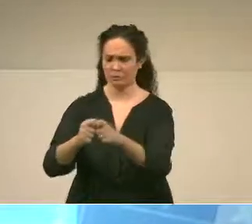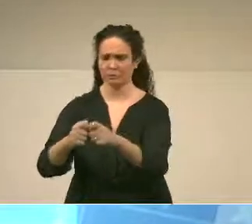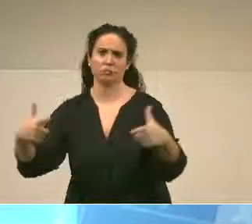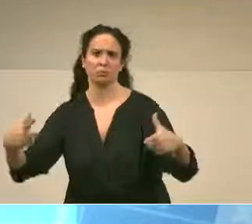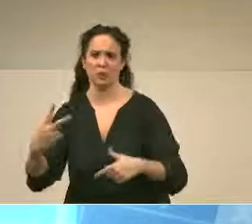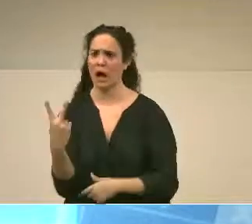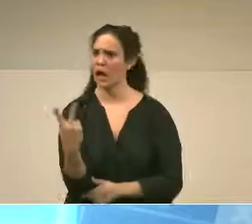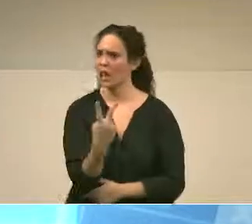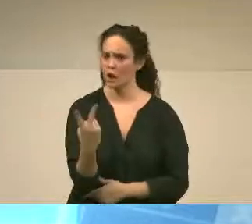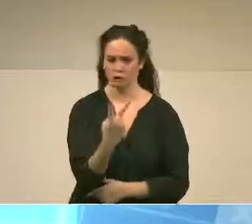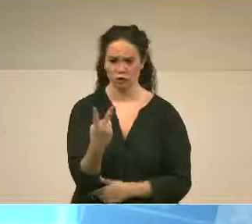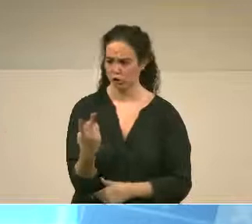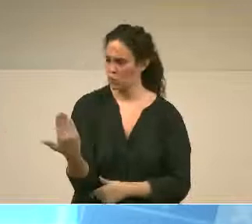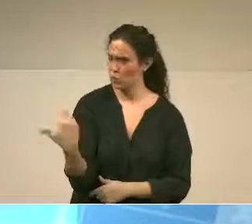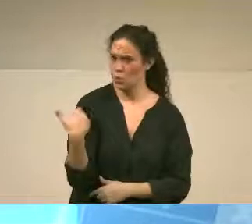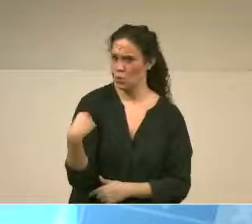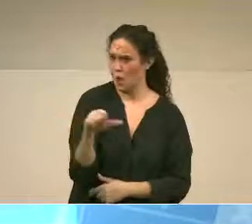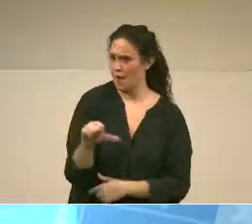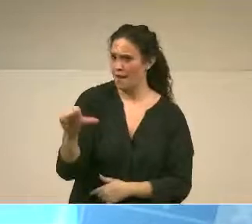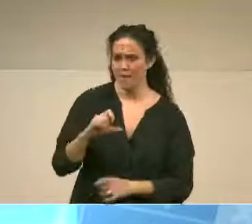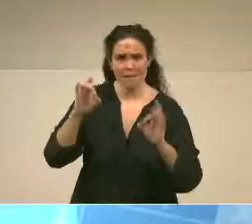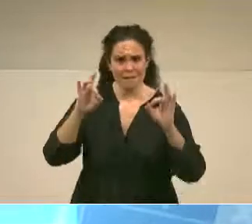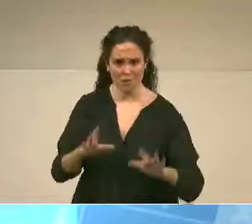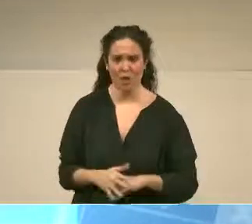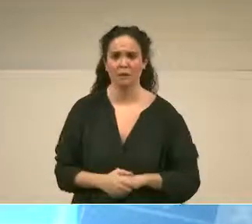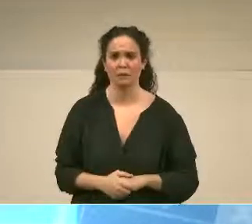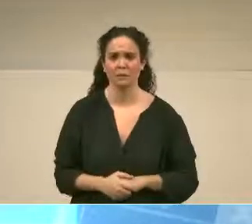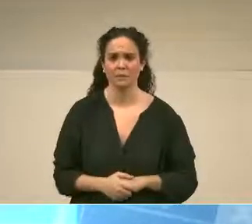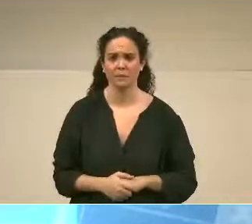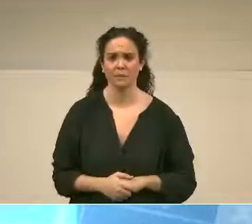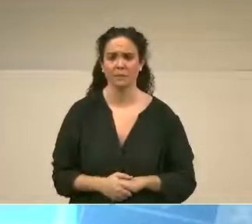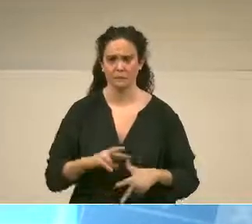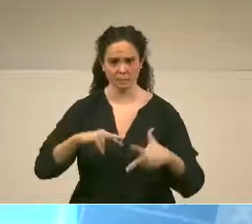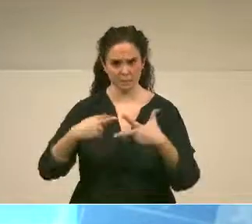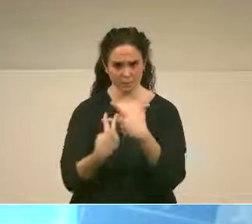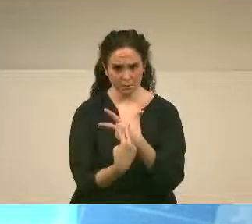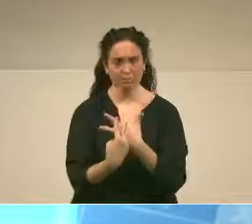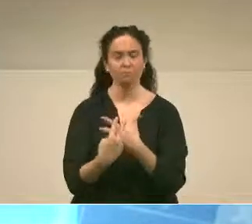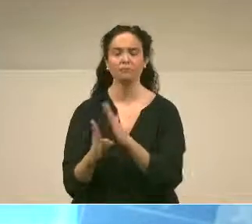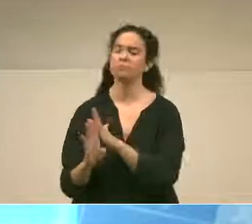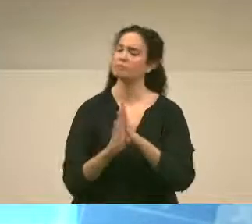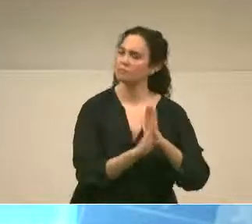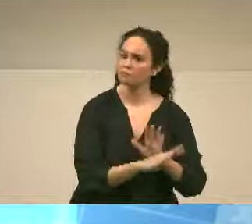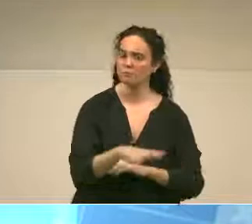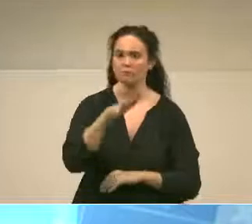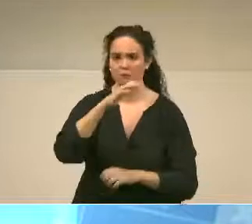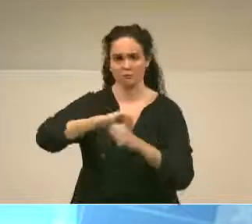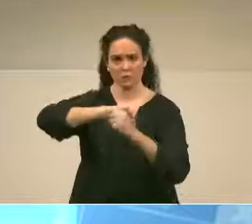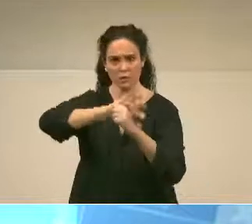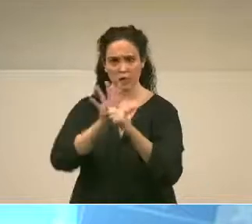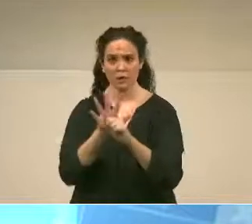veníamos advirtiendo en las últimas semanas. Bestalde, coronavirusak asistentzia eremuan duen